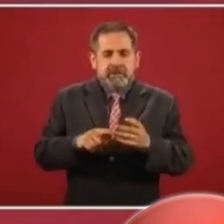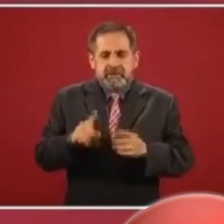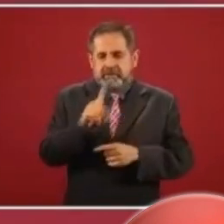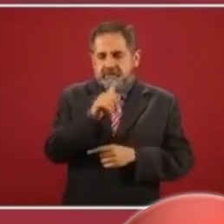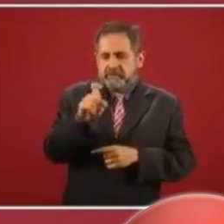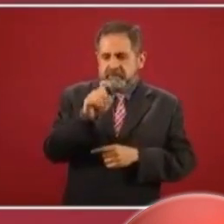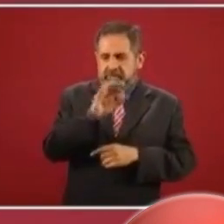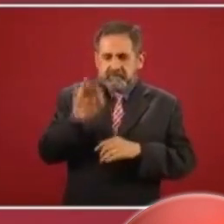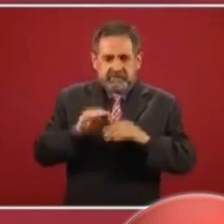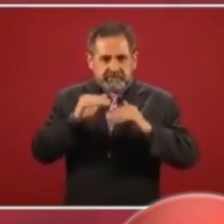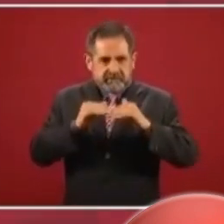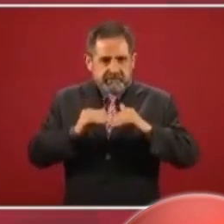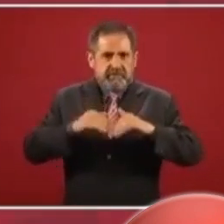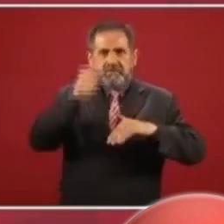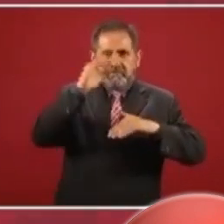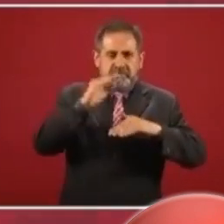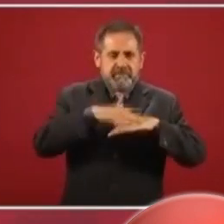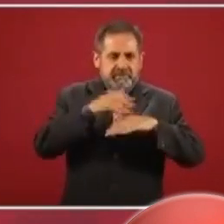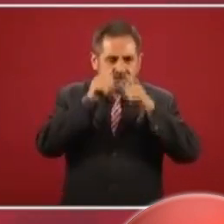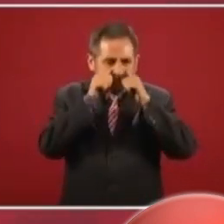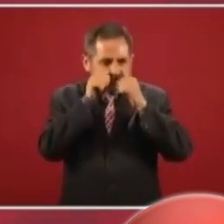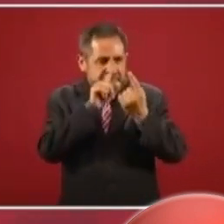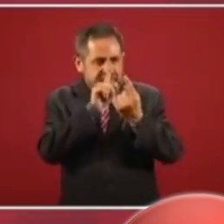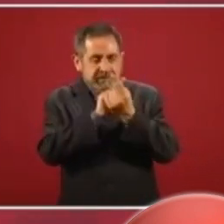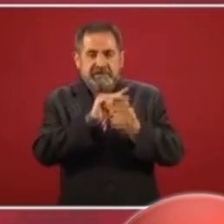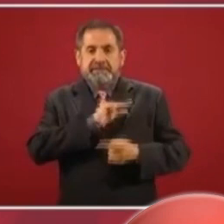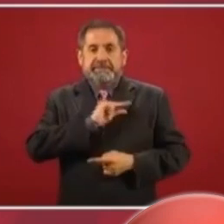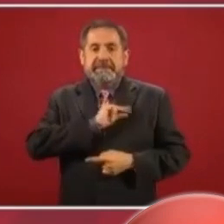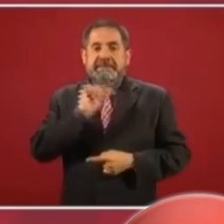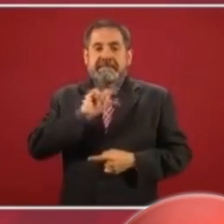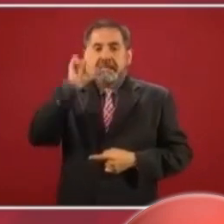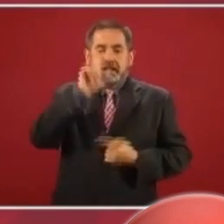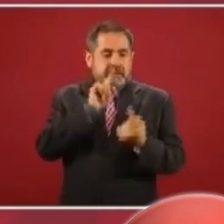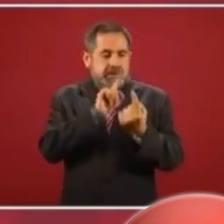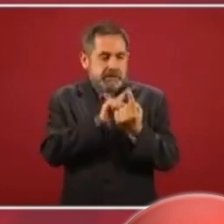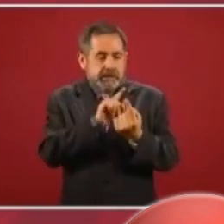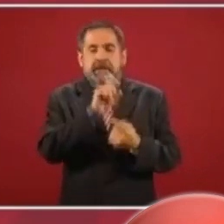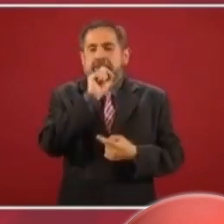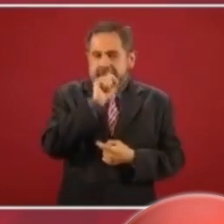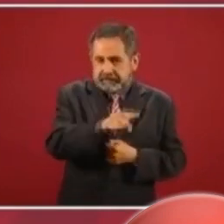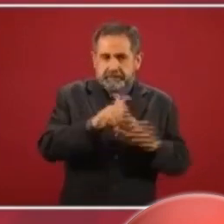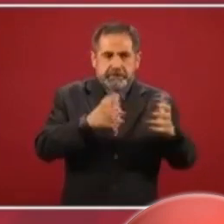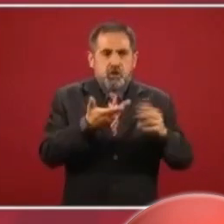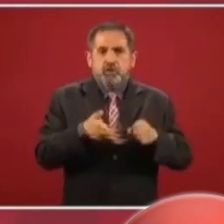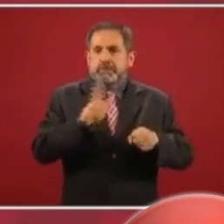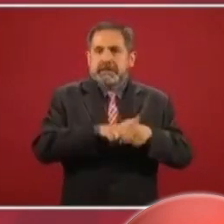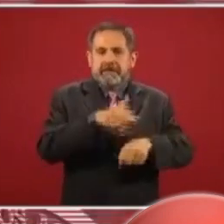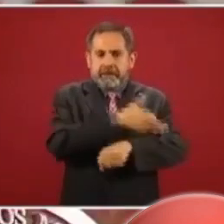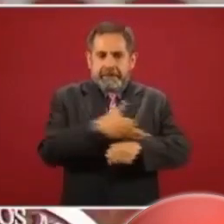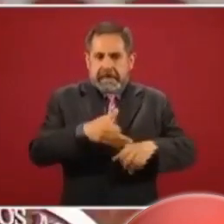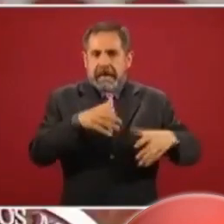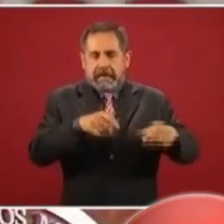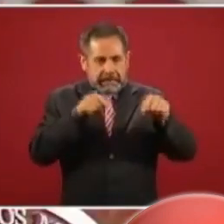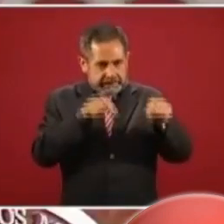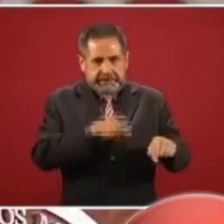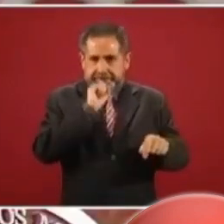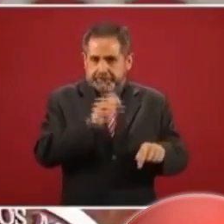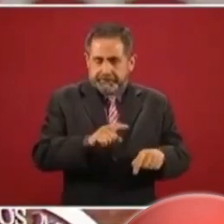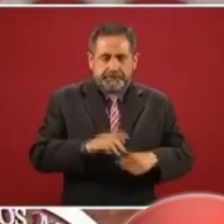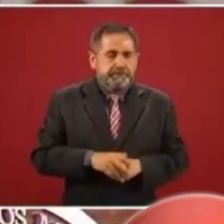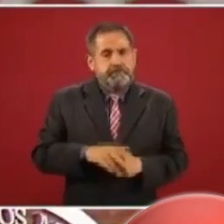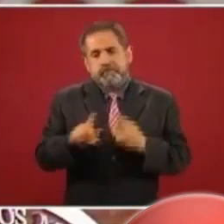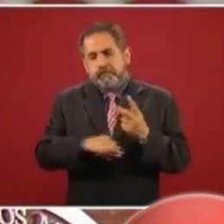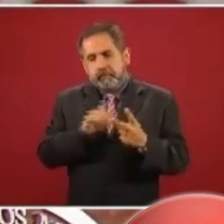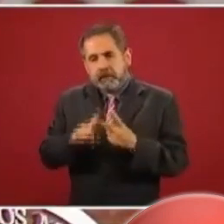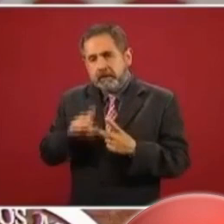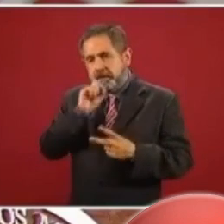100% en consultas de especialidad, también en las unidades médicas familiares. Por el otro lado, en el caso